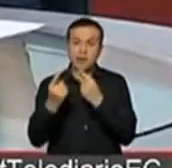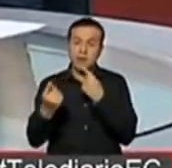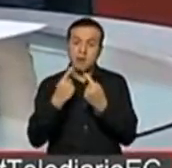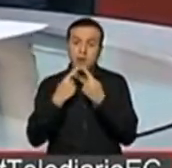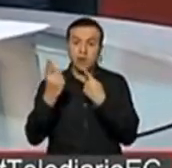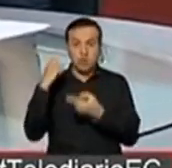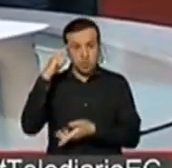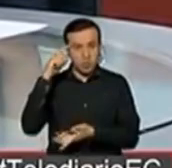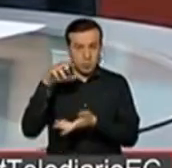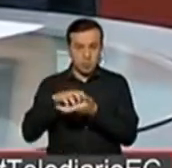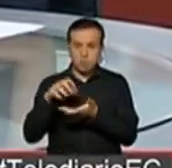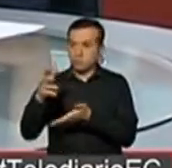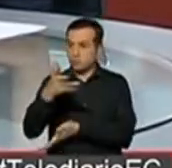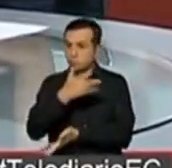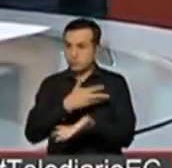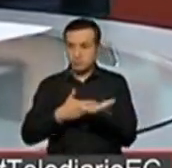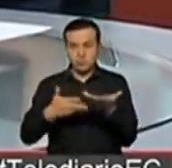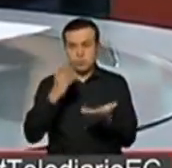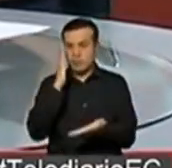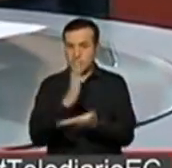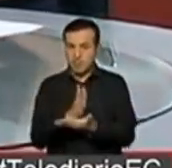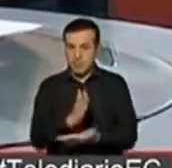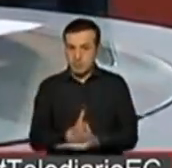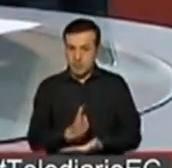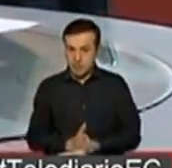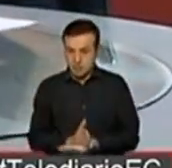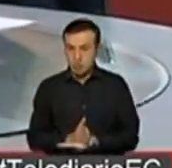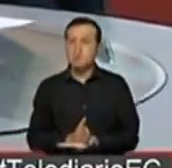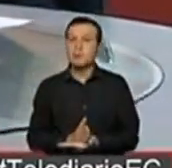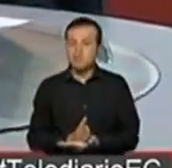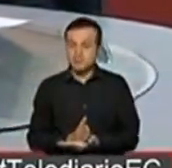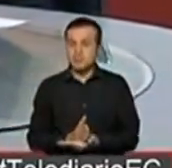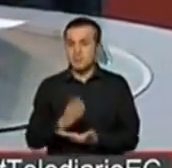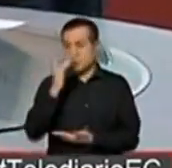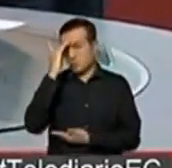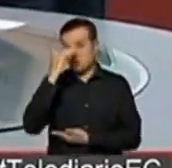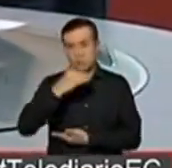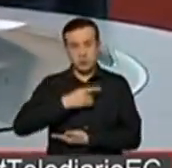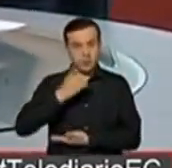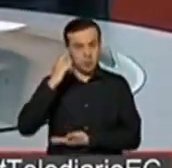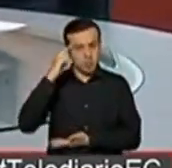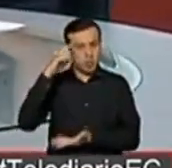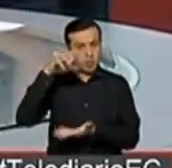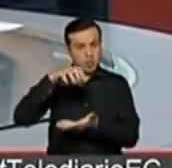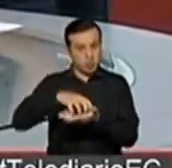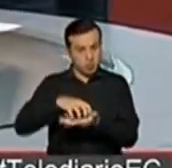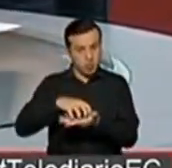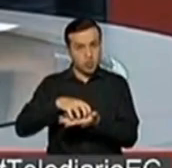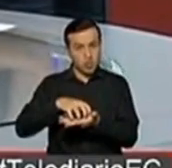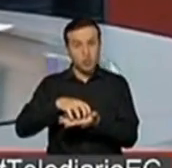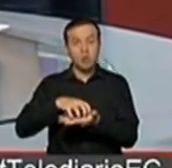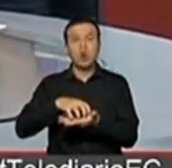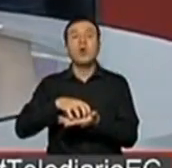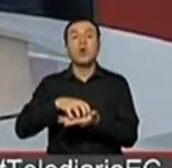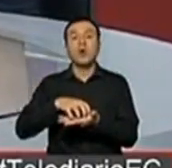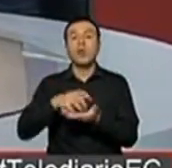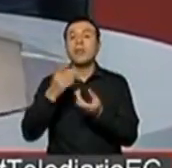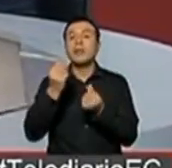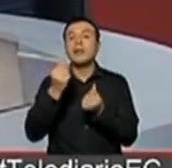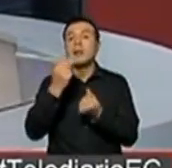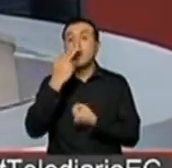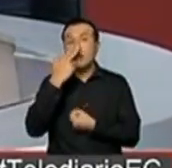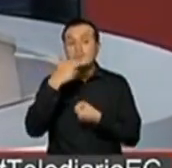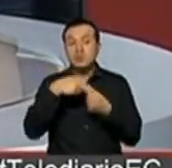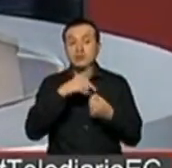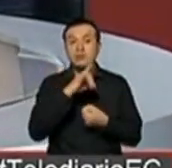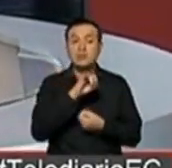el gobierno nacional para sustituir a esta medida que tomó el gobierno de la eliminación o la liberación de los precios del diésel